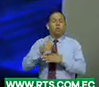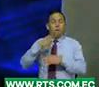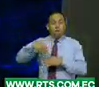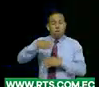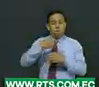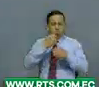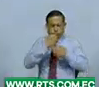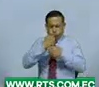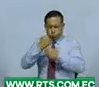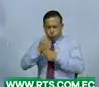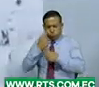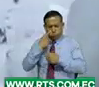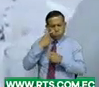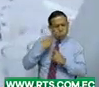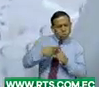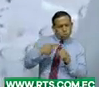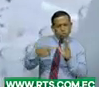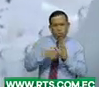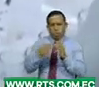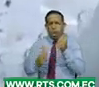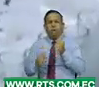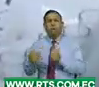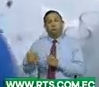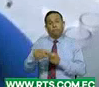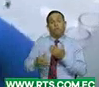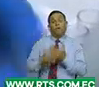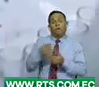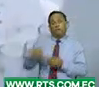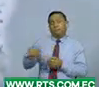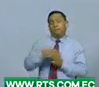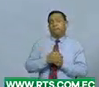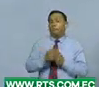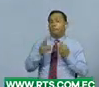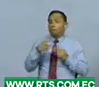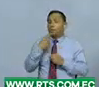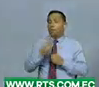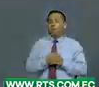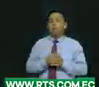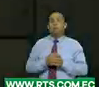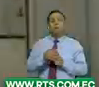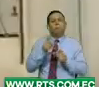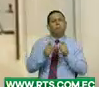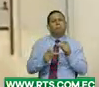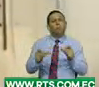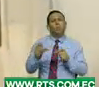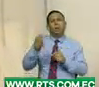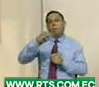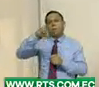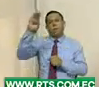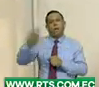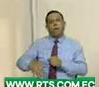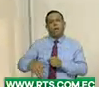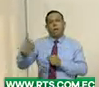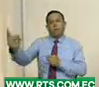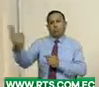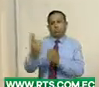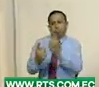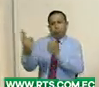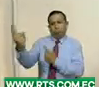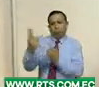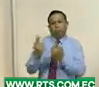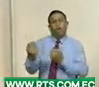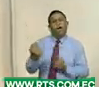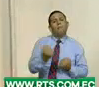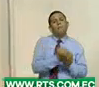segundo en notificar la presencia de variantes sólo atienden al personal del ministerio de salud y colaboran con el ies